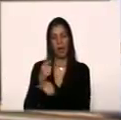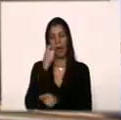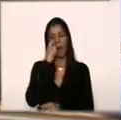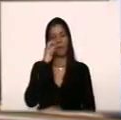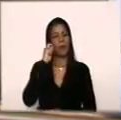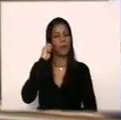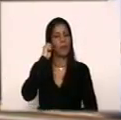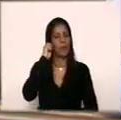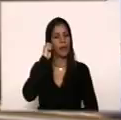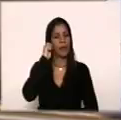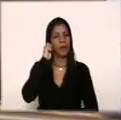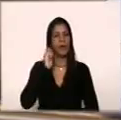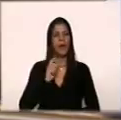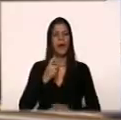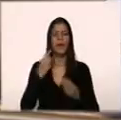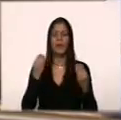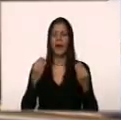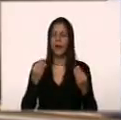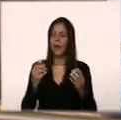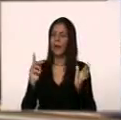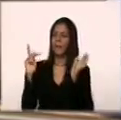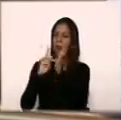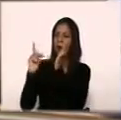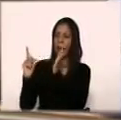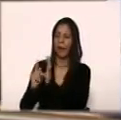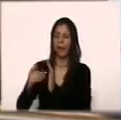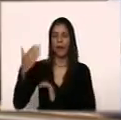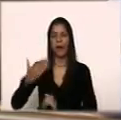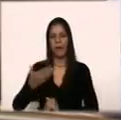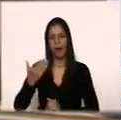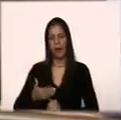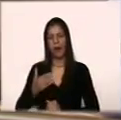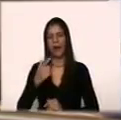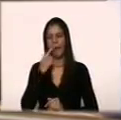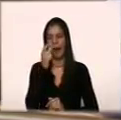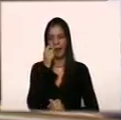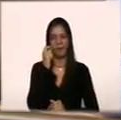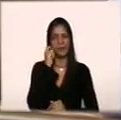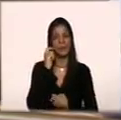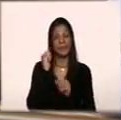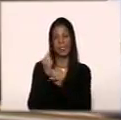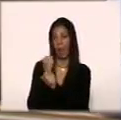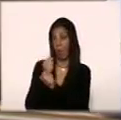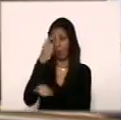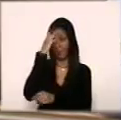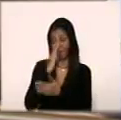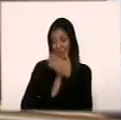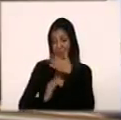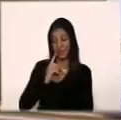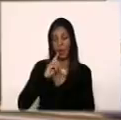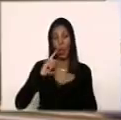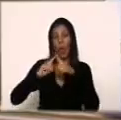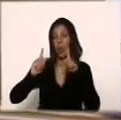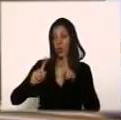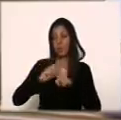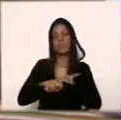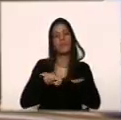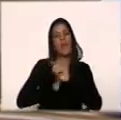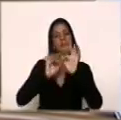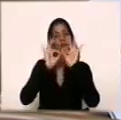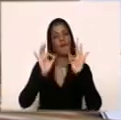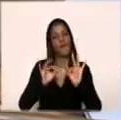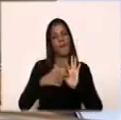y trabajadores para la participación protagónica de la clase obrera y demás expresiones del poder